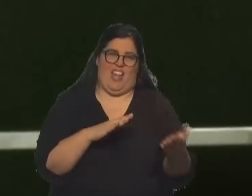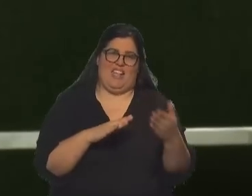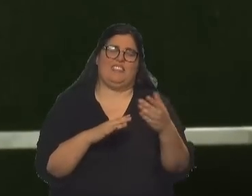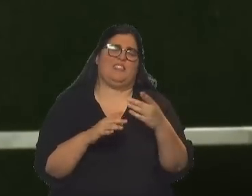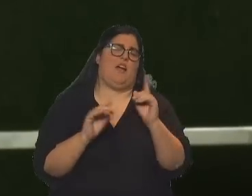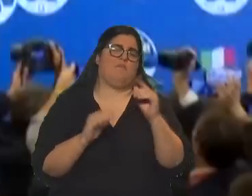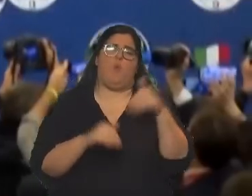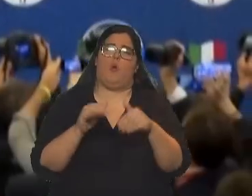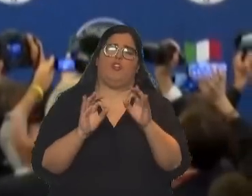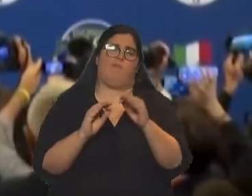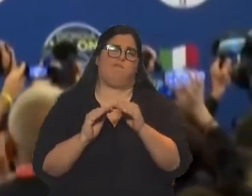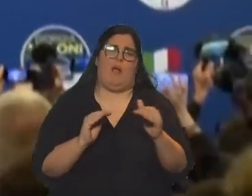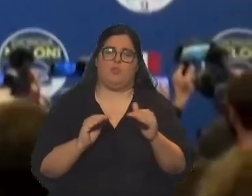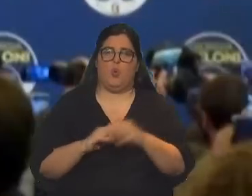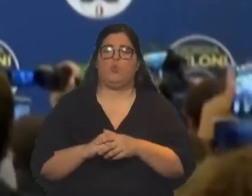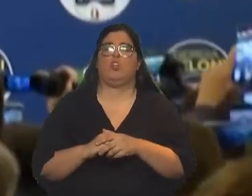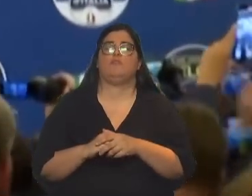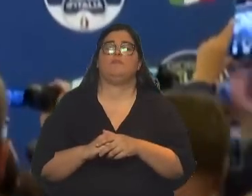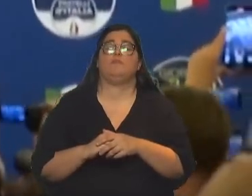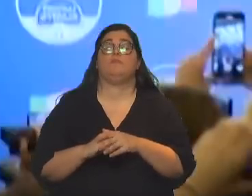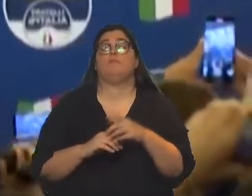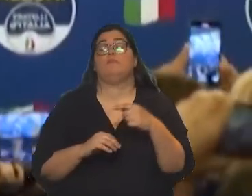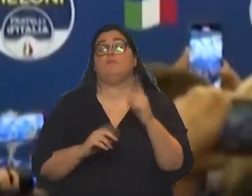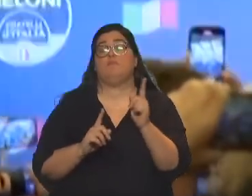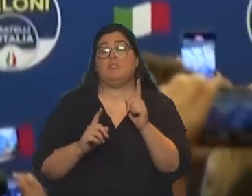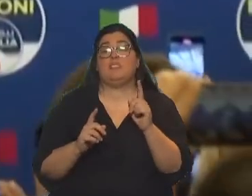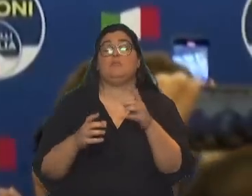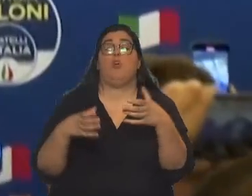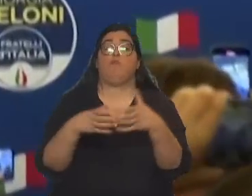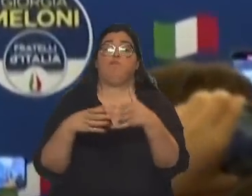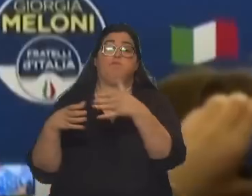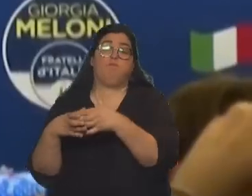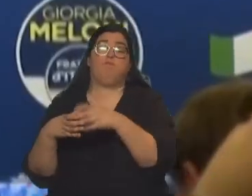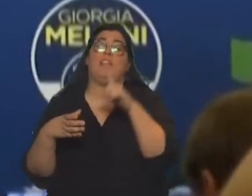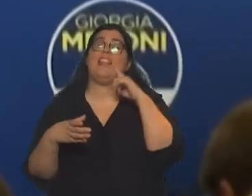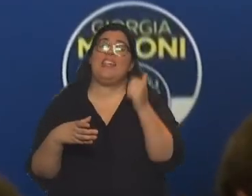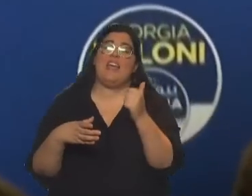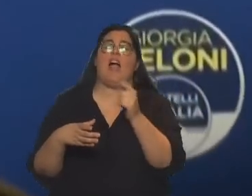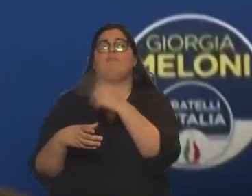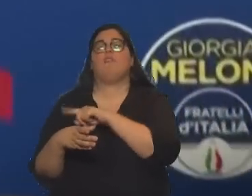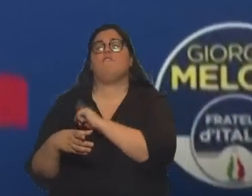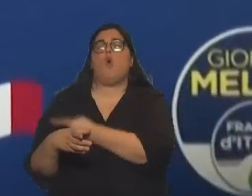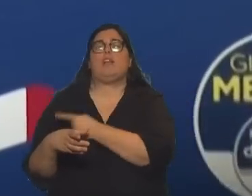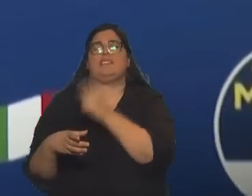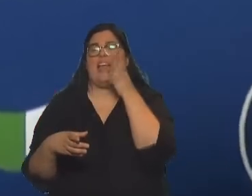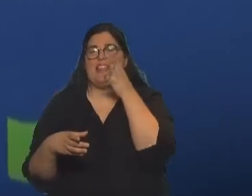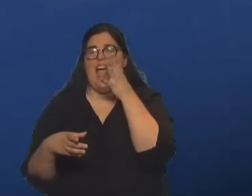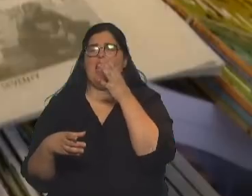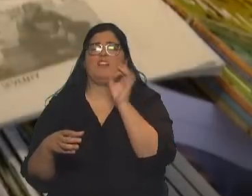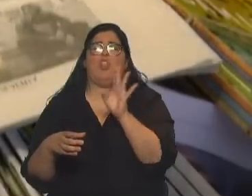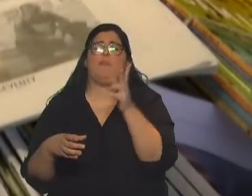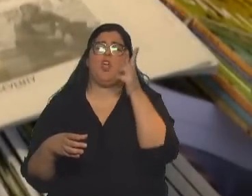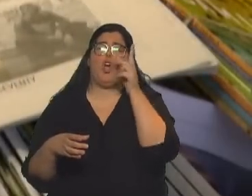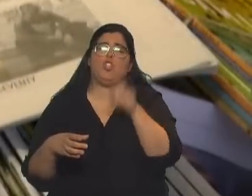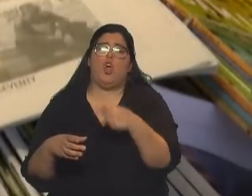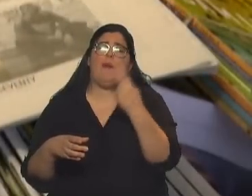cámaras. Las otras dos fuerzas de la misma coalición, la Liga y Fuerza Italia, obtuvieron apenas el 8,9%